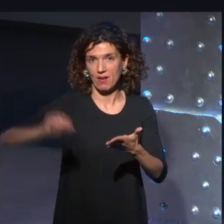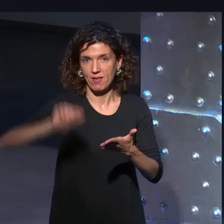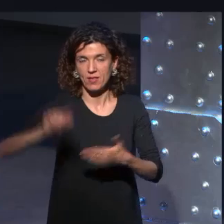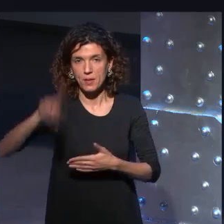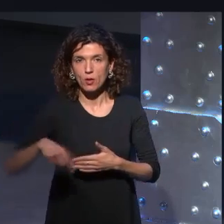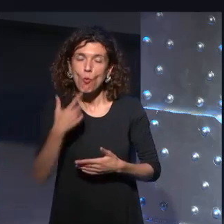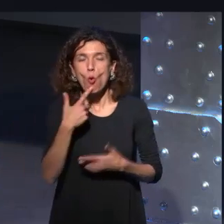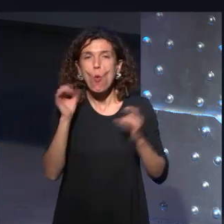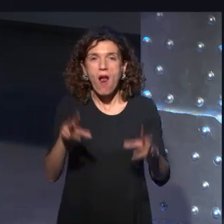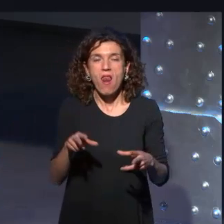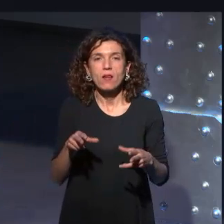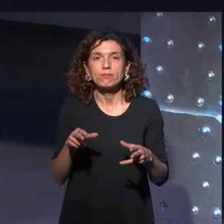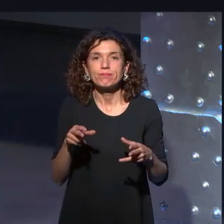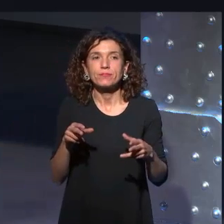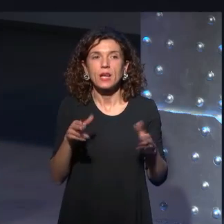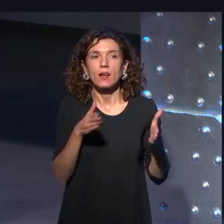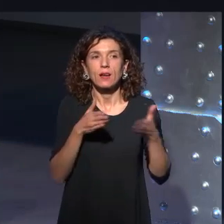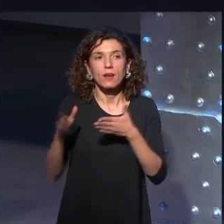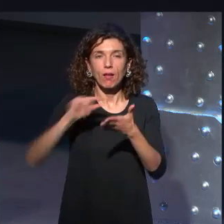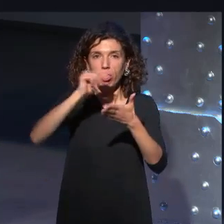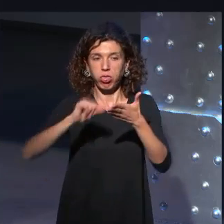de carretera. Aquí, ¿cómo lo ven?